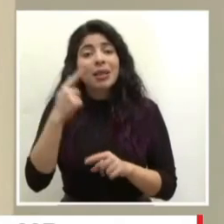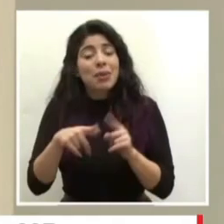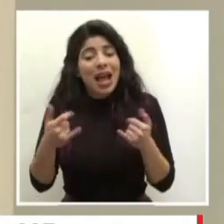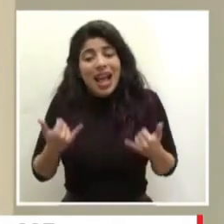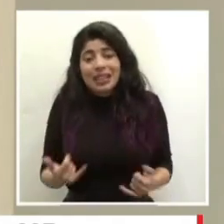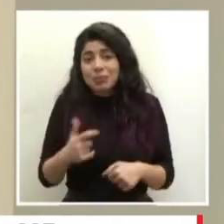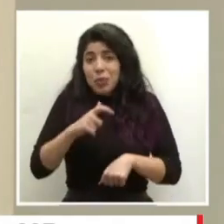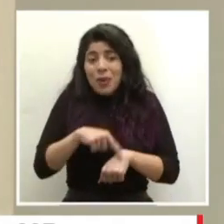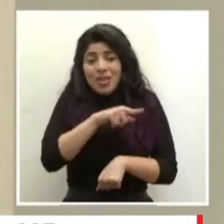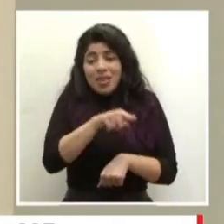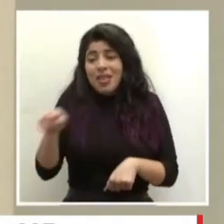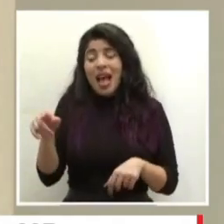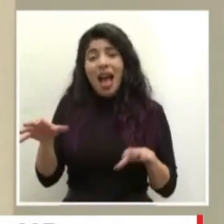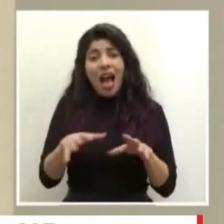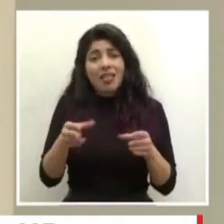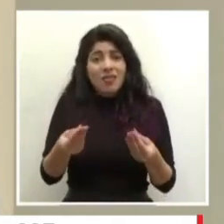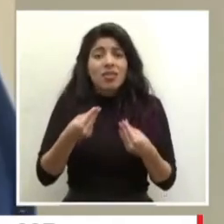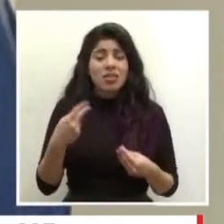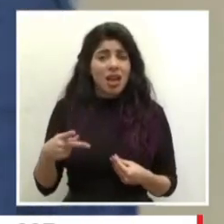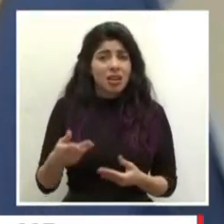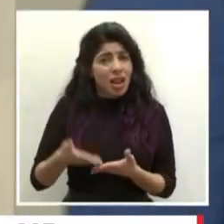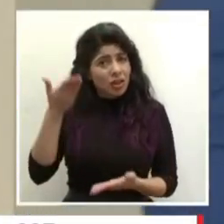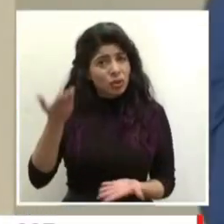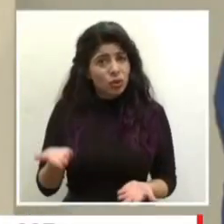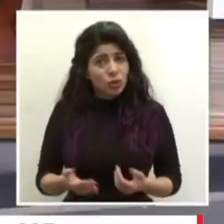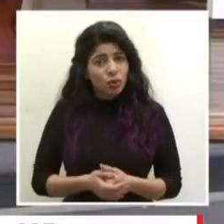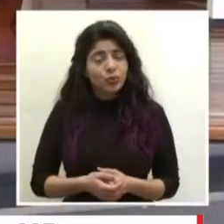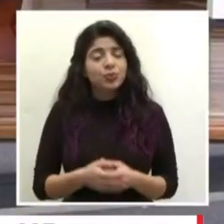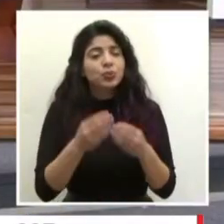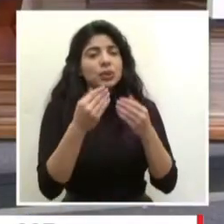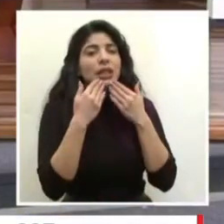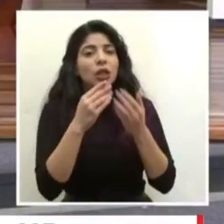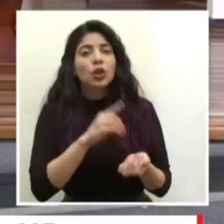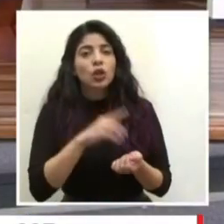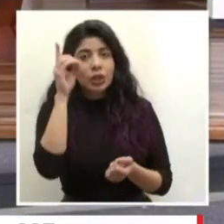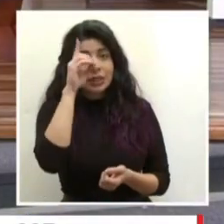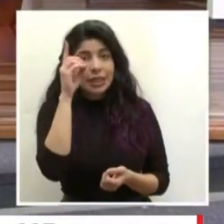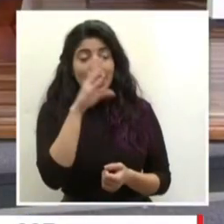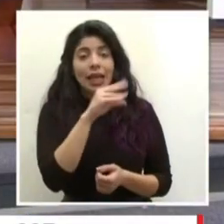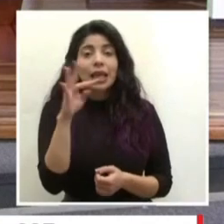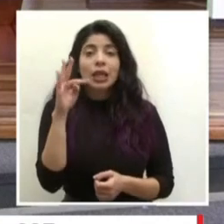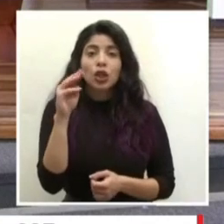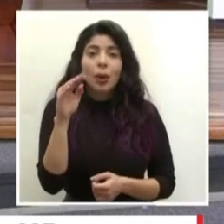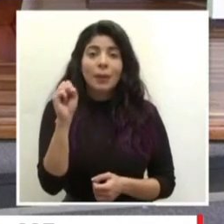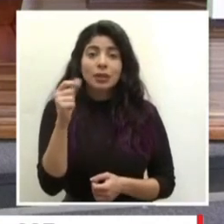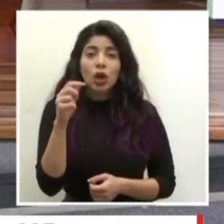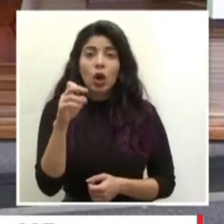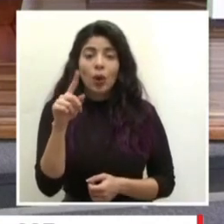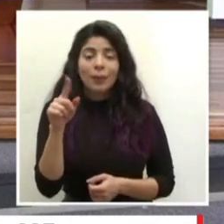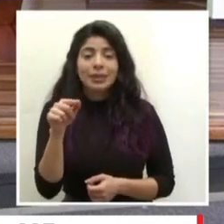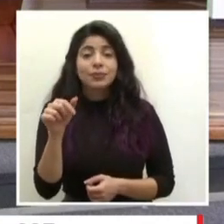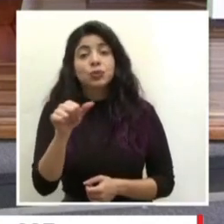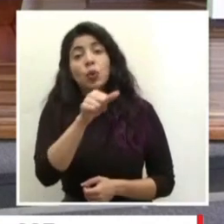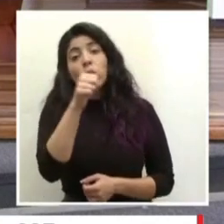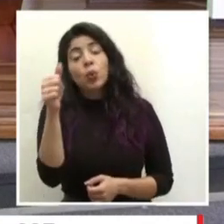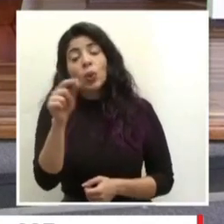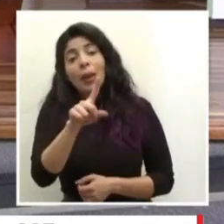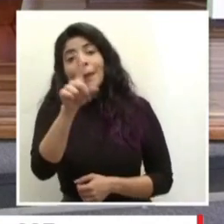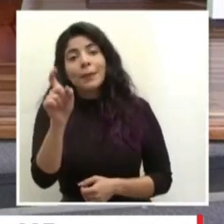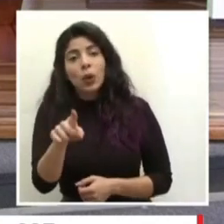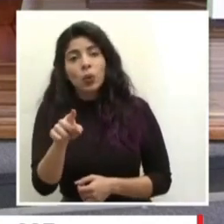actividades representan un riesgo incrementado. Muchas gracias al doctor Salas y a Tomás Gómez. El siguiente colega en